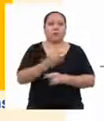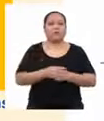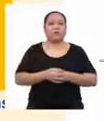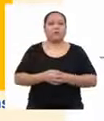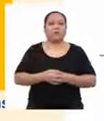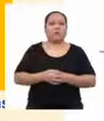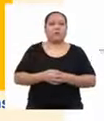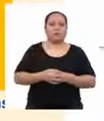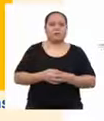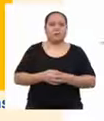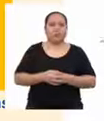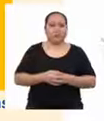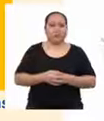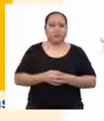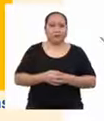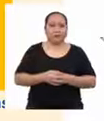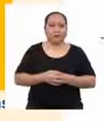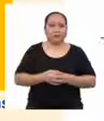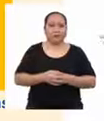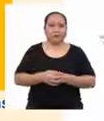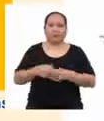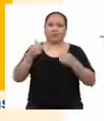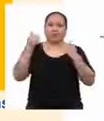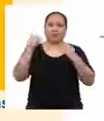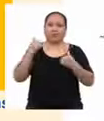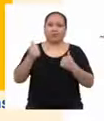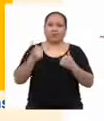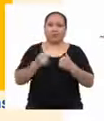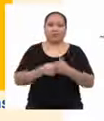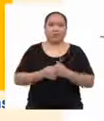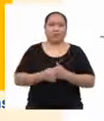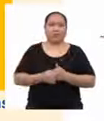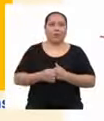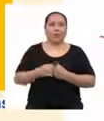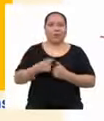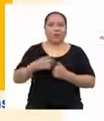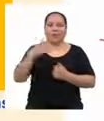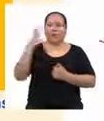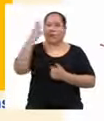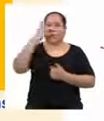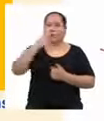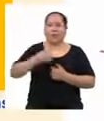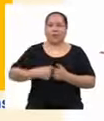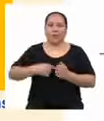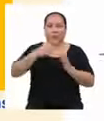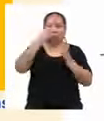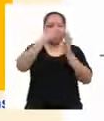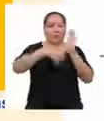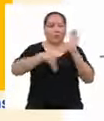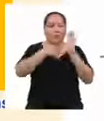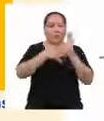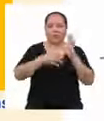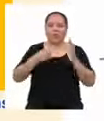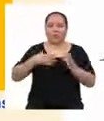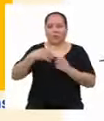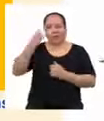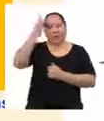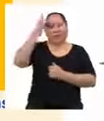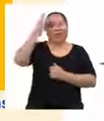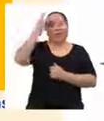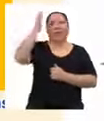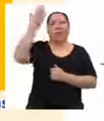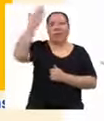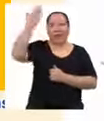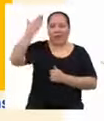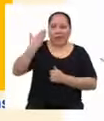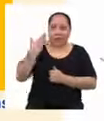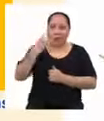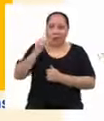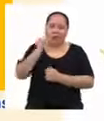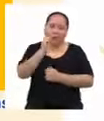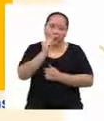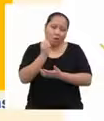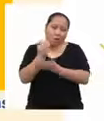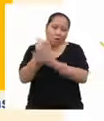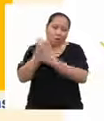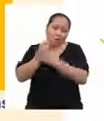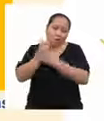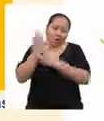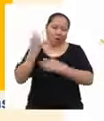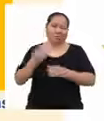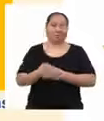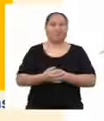pantalla. Un maravilloso gráfico estadístico, hecho por este cerebrito y con un poquito de ayuda, por